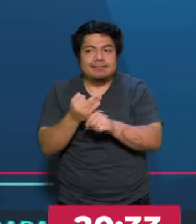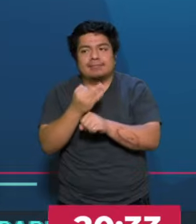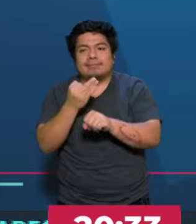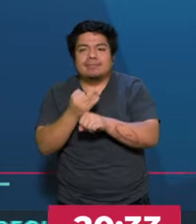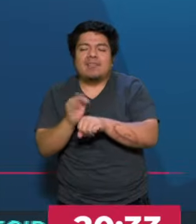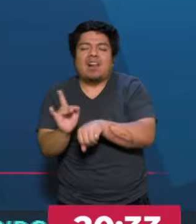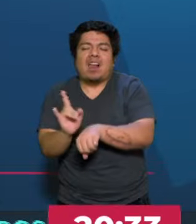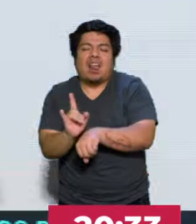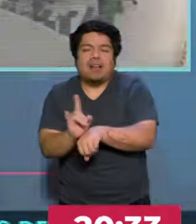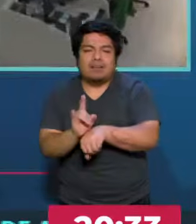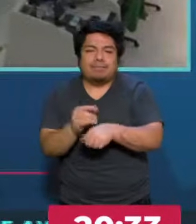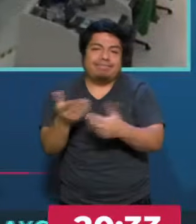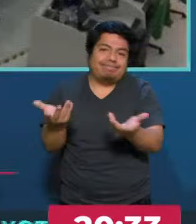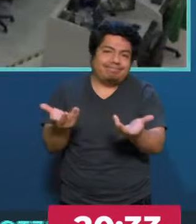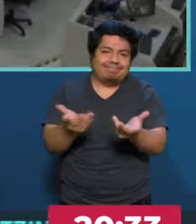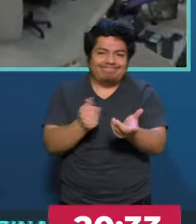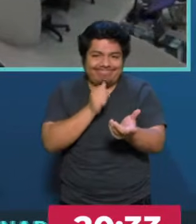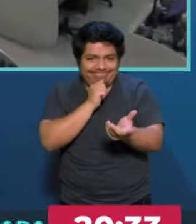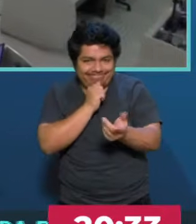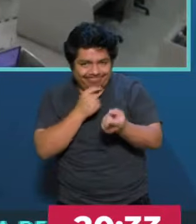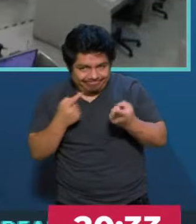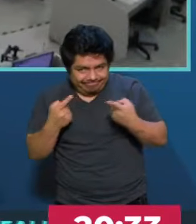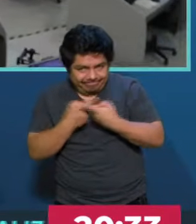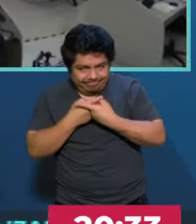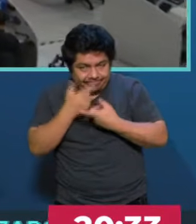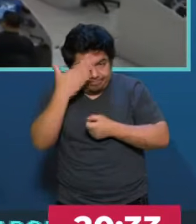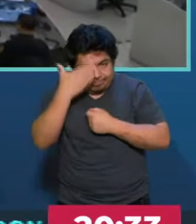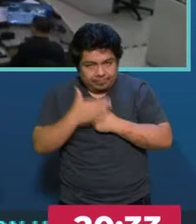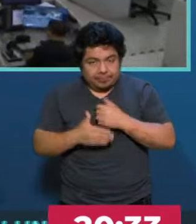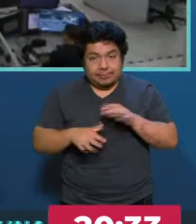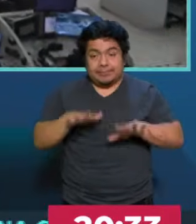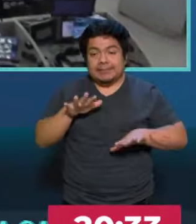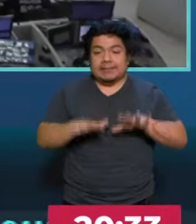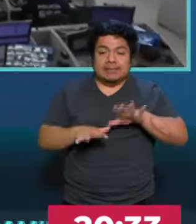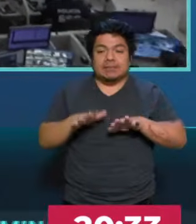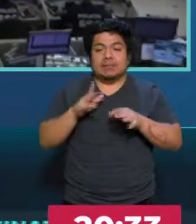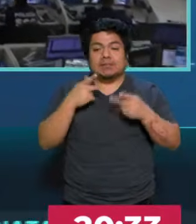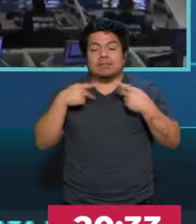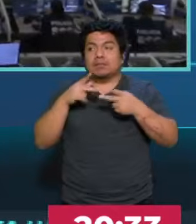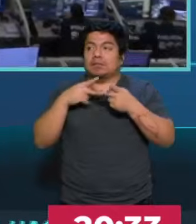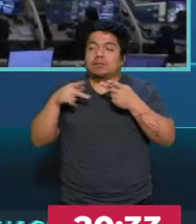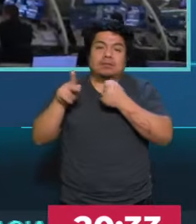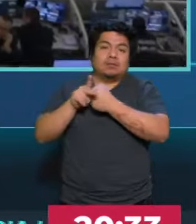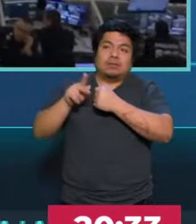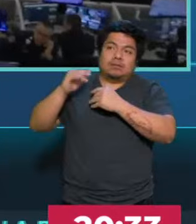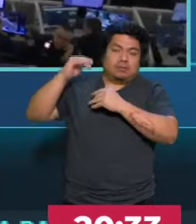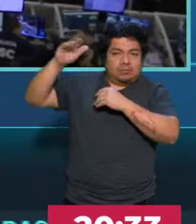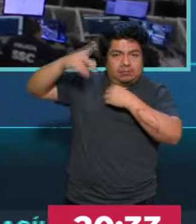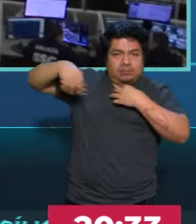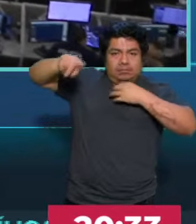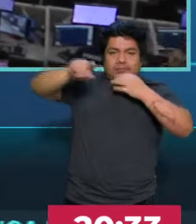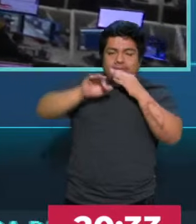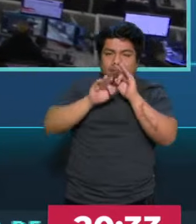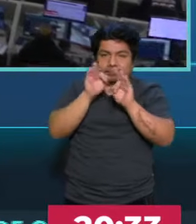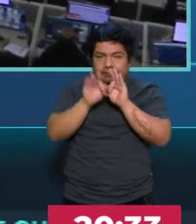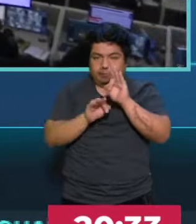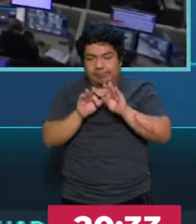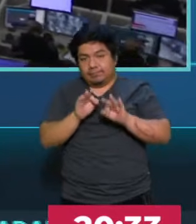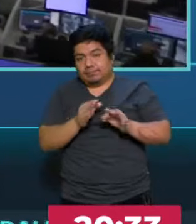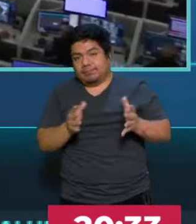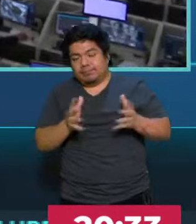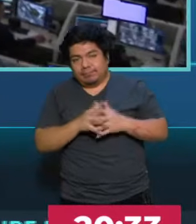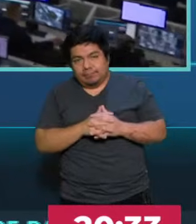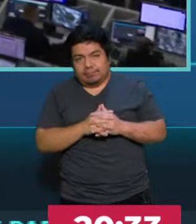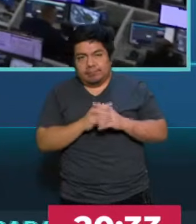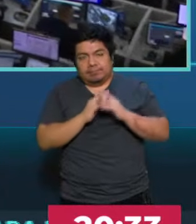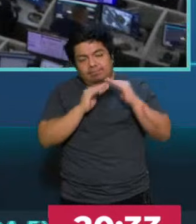tiene nada que ver con urgencia y emergencia, como tiende a ocurrir más en los países más desarrollados, pero nos estamos acercando a eso. Así que con todo y todo